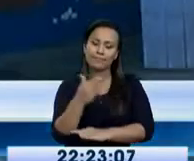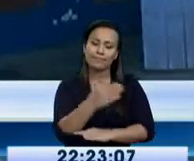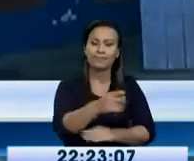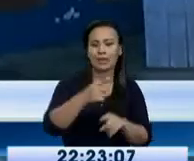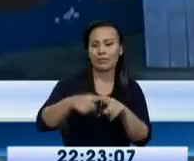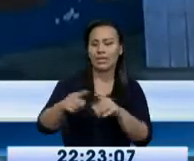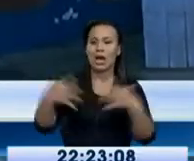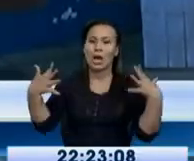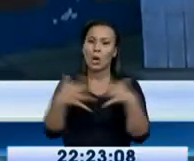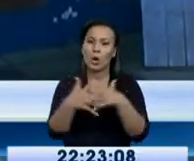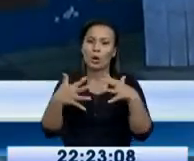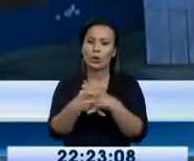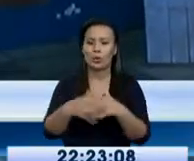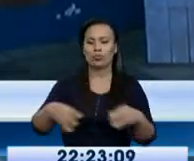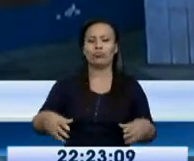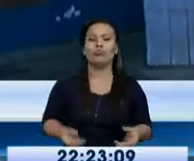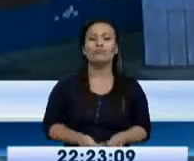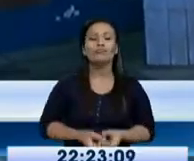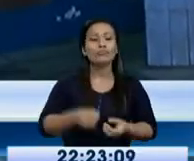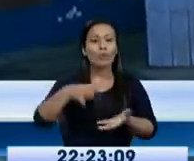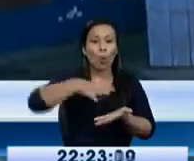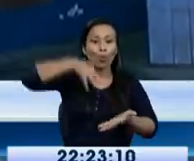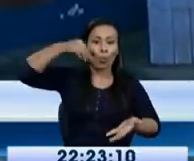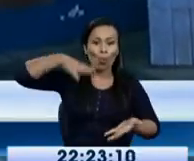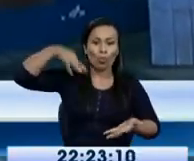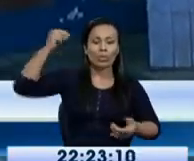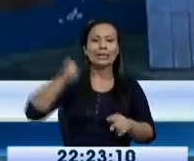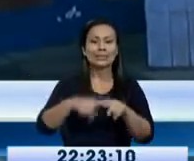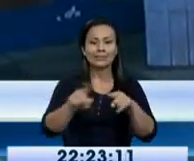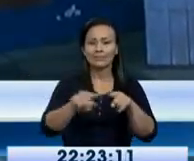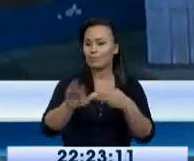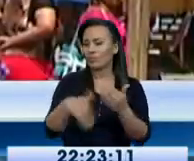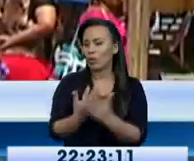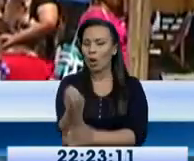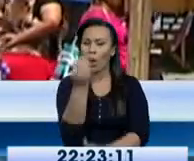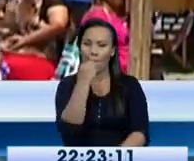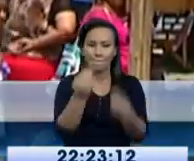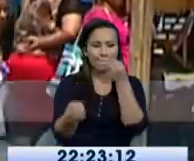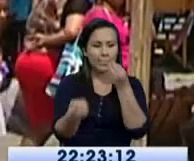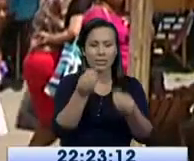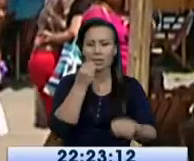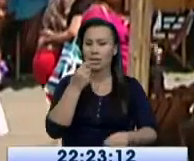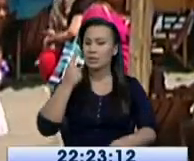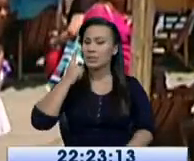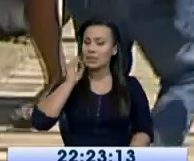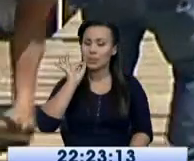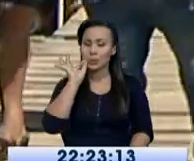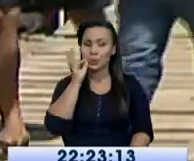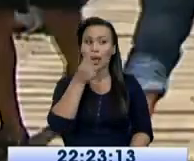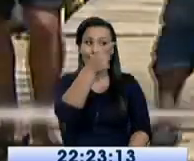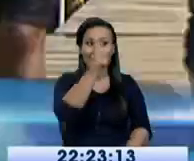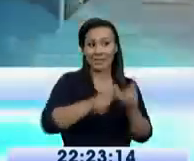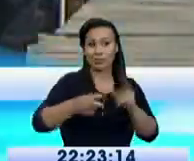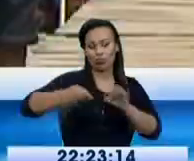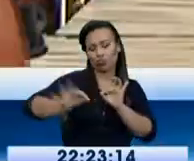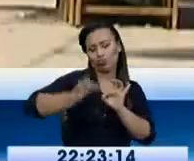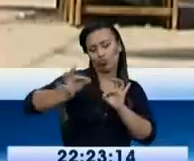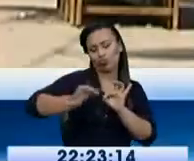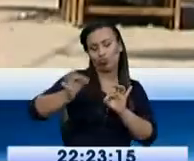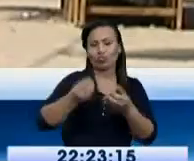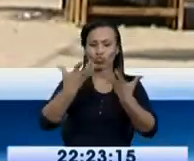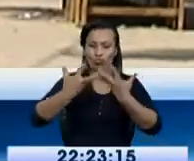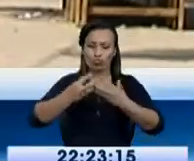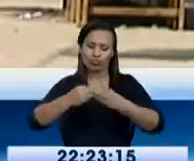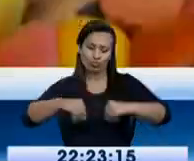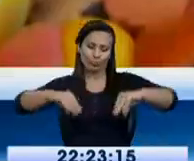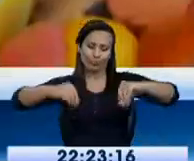con marisco, que es especial de la casa, es muy buena la comida, la atención es muy buena. Los artesanos del cantón esperan también ser frecuentados